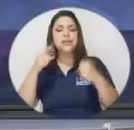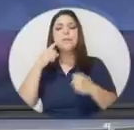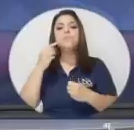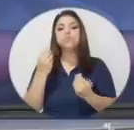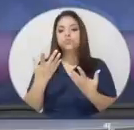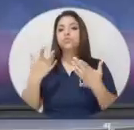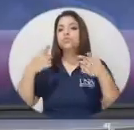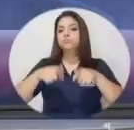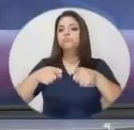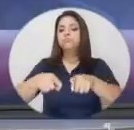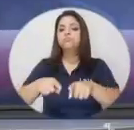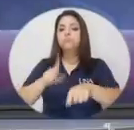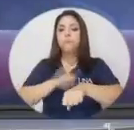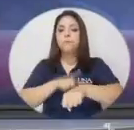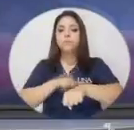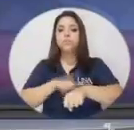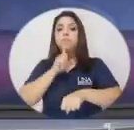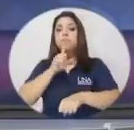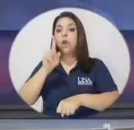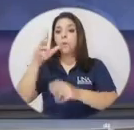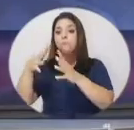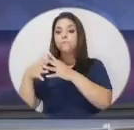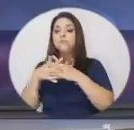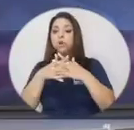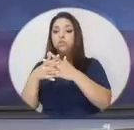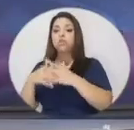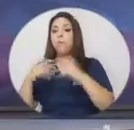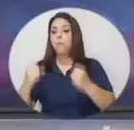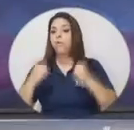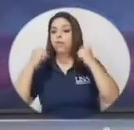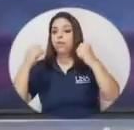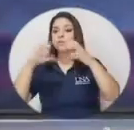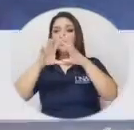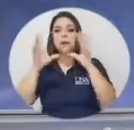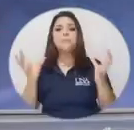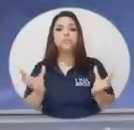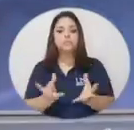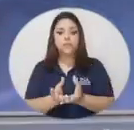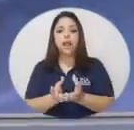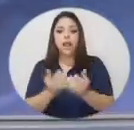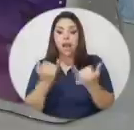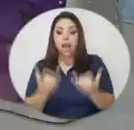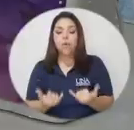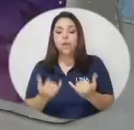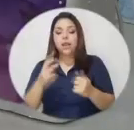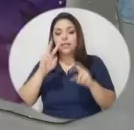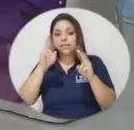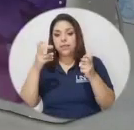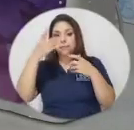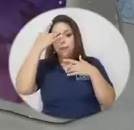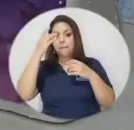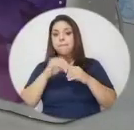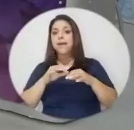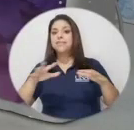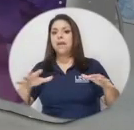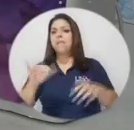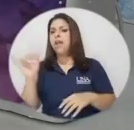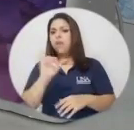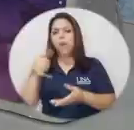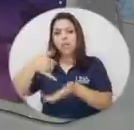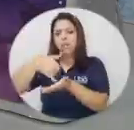un país que, a pesar de ser una potencia mundial, pues como todos los demás en el mundo, en el marco de la pandemia también vio desnudadas